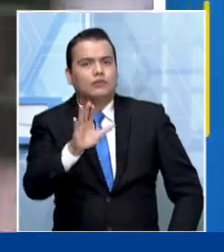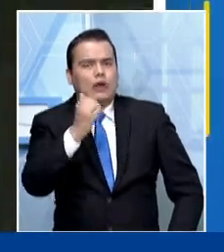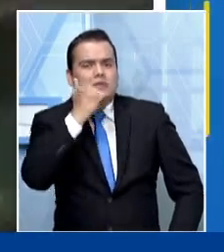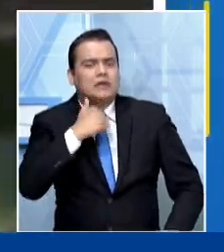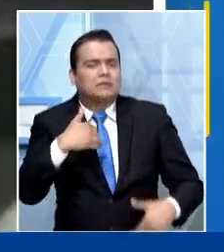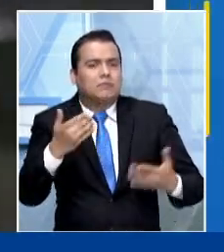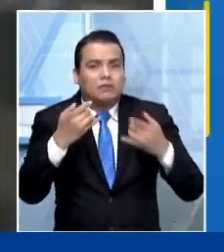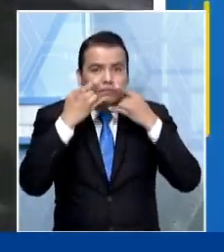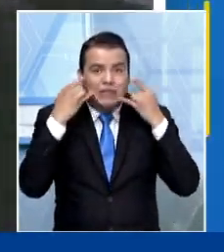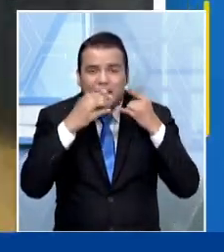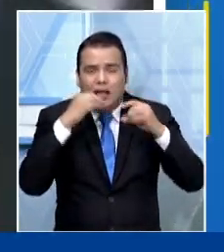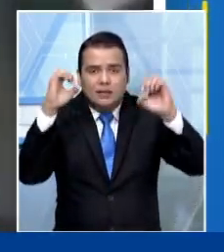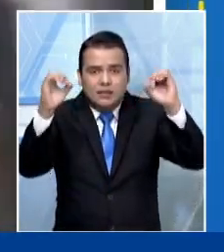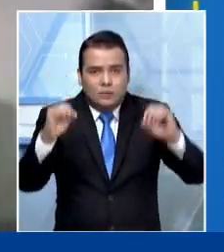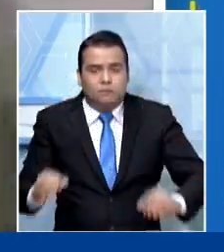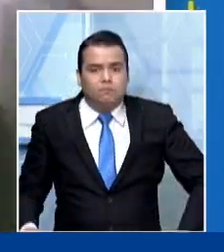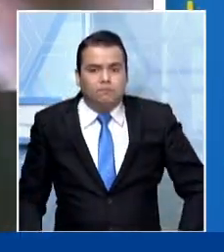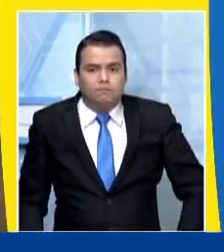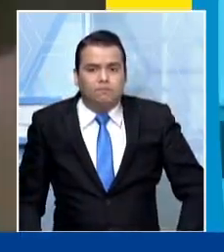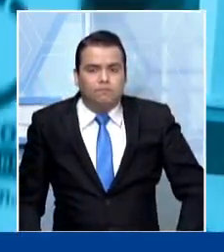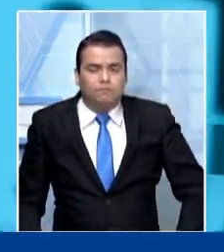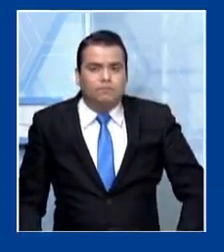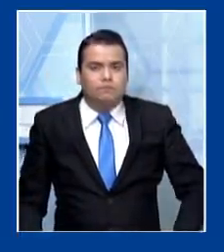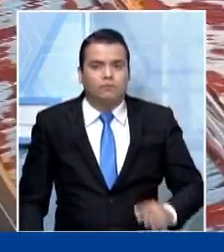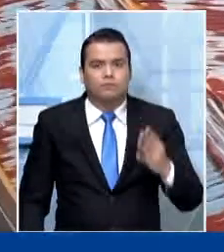ninguna protección.